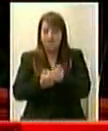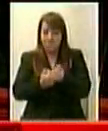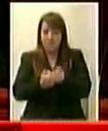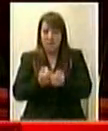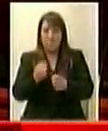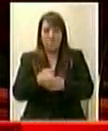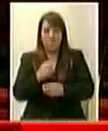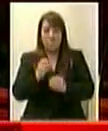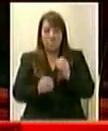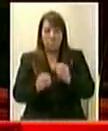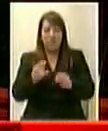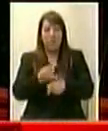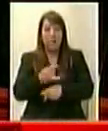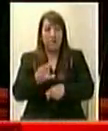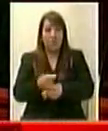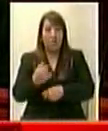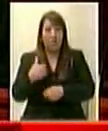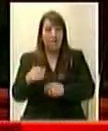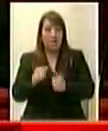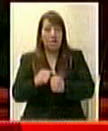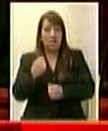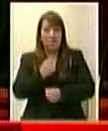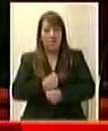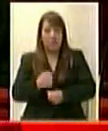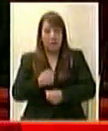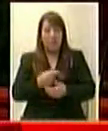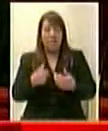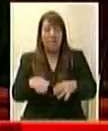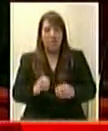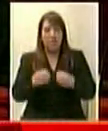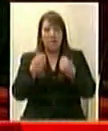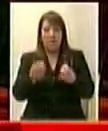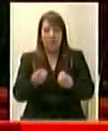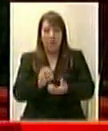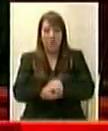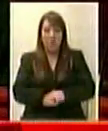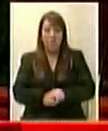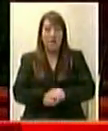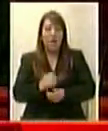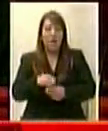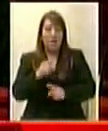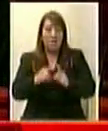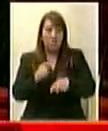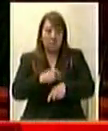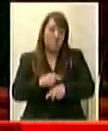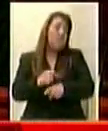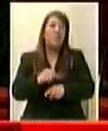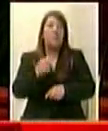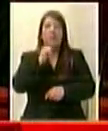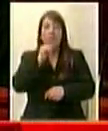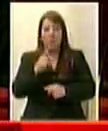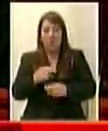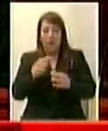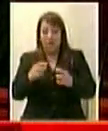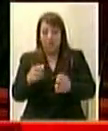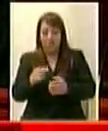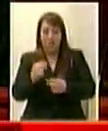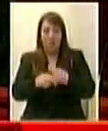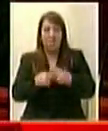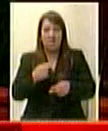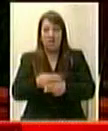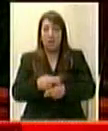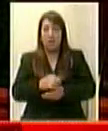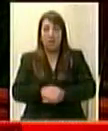en resarcir los daños lamentables que se han suscitado en algún momento por falta de una política